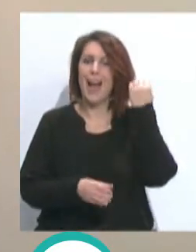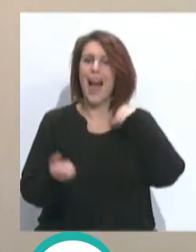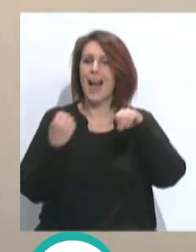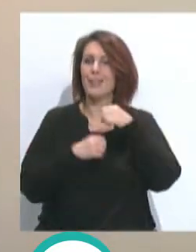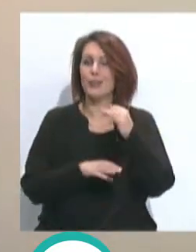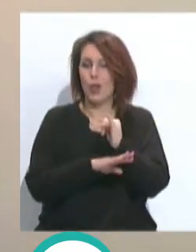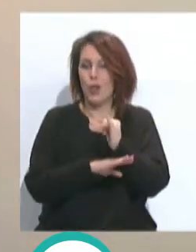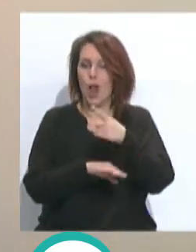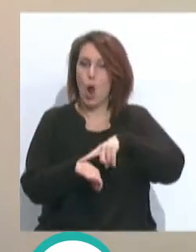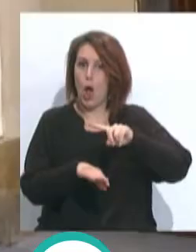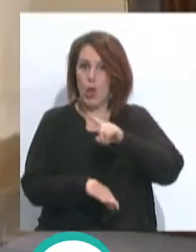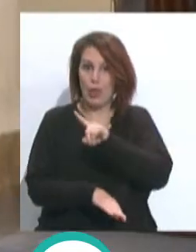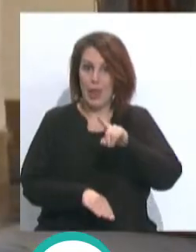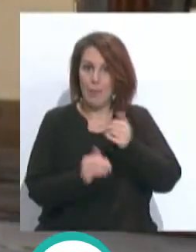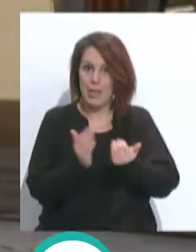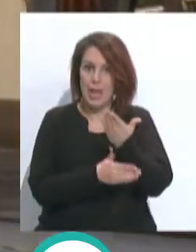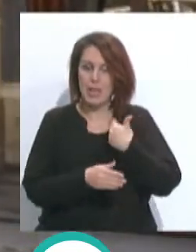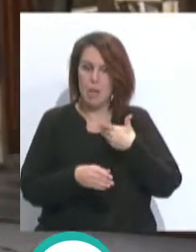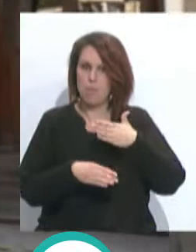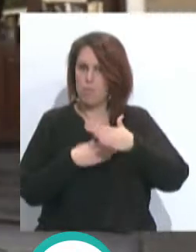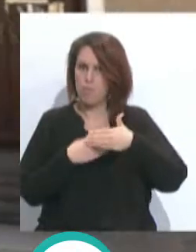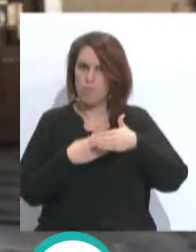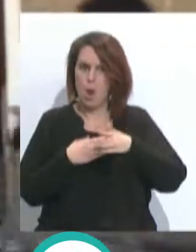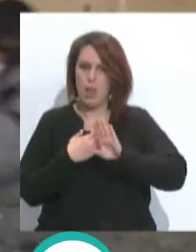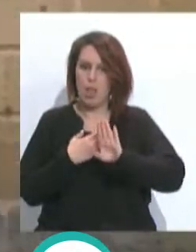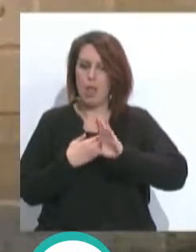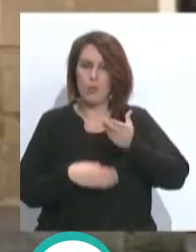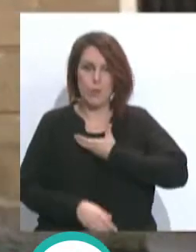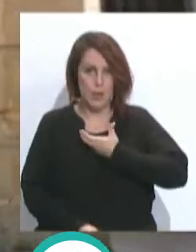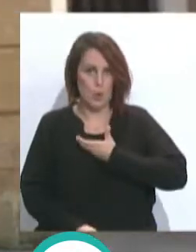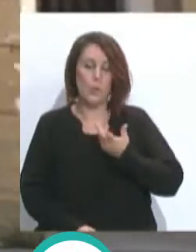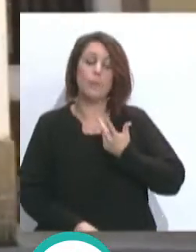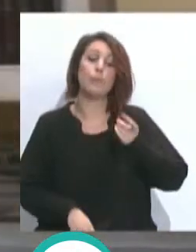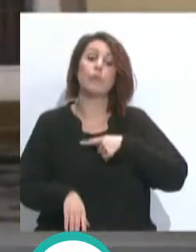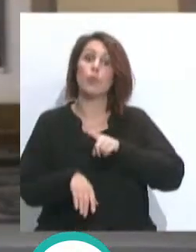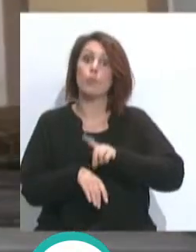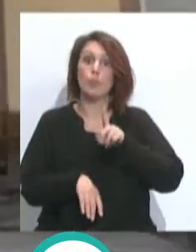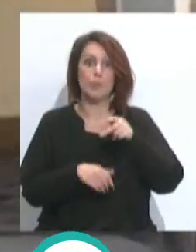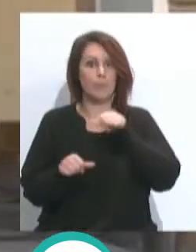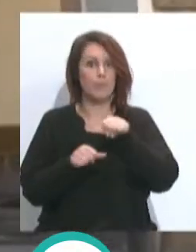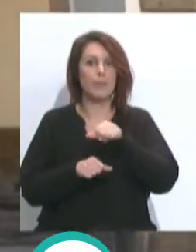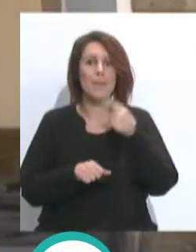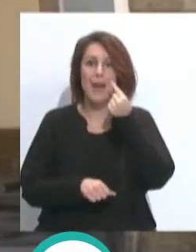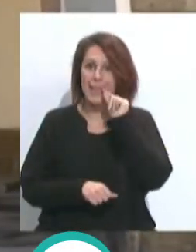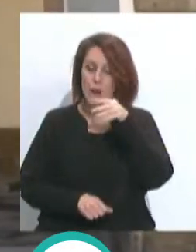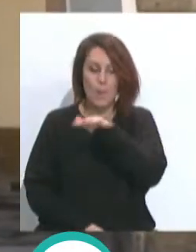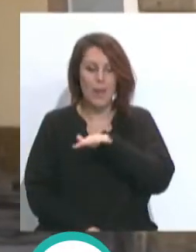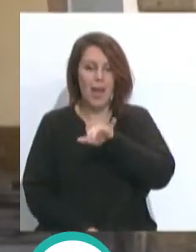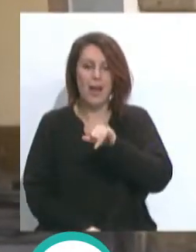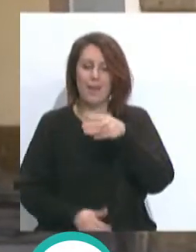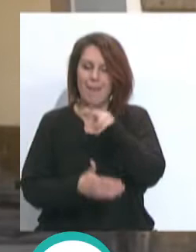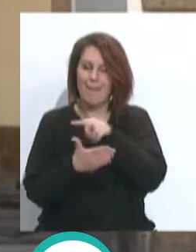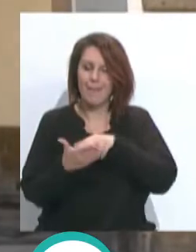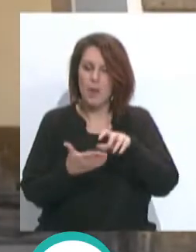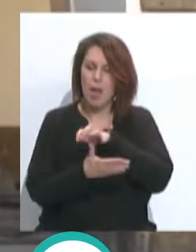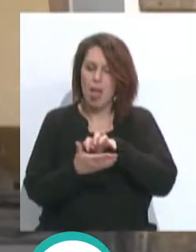institucional a las 11 de la mañana a las puertas del Ayuntamiento. Ya a partir de las 12, la plaza del Palillero tendrá lugar la lectura